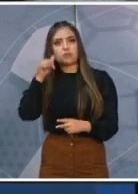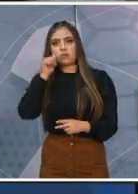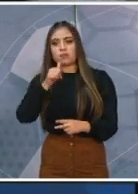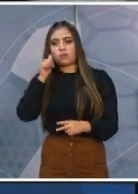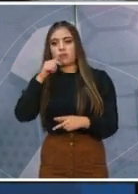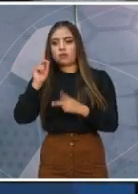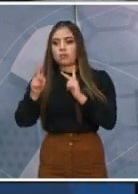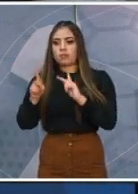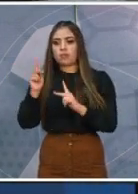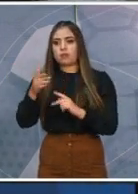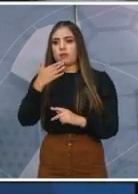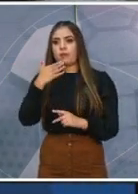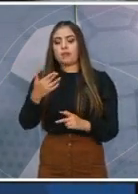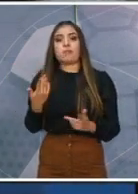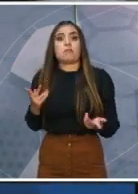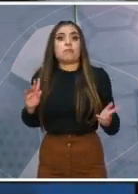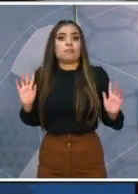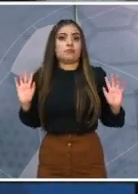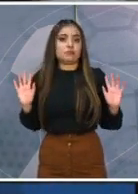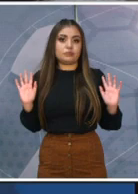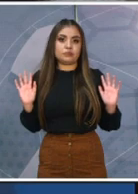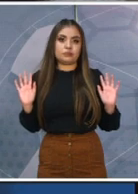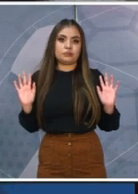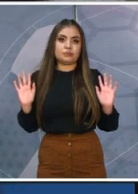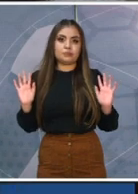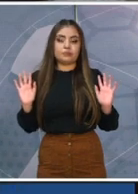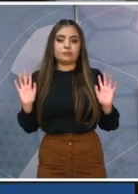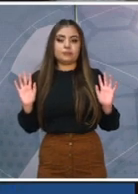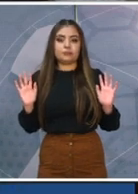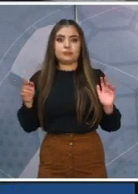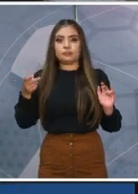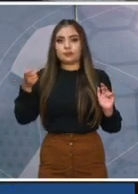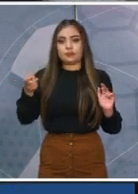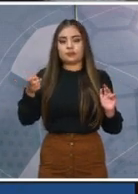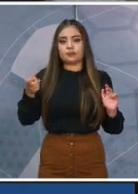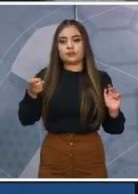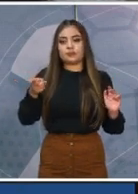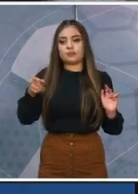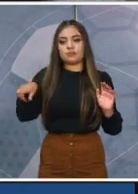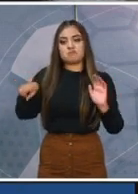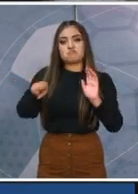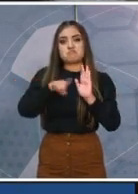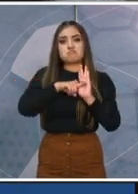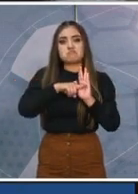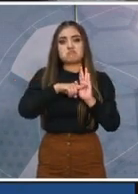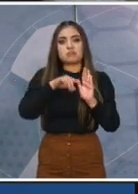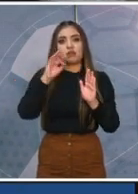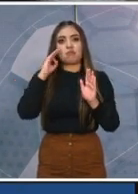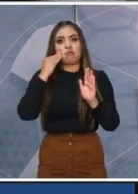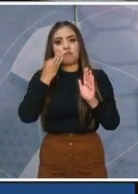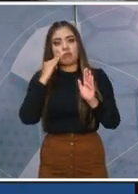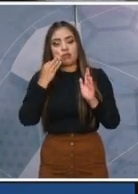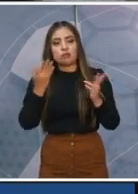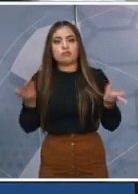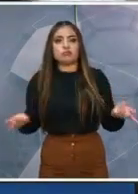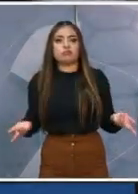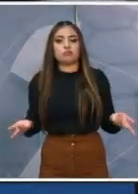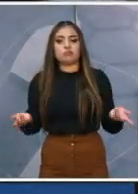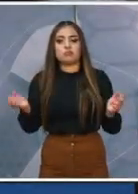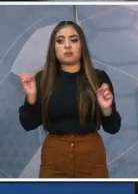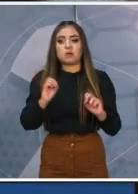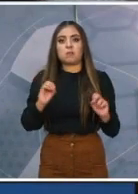pues... Esta situación ya dice que ya la bloqueó de Facebook. Ya me bloqueó de Facebook, ya no me contesta llamadas.